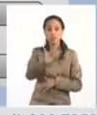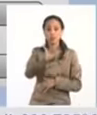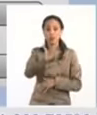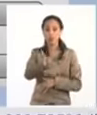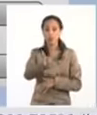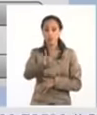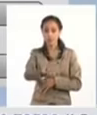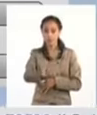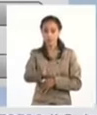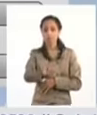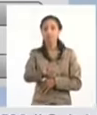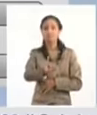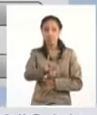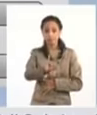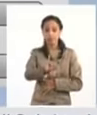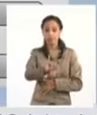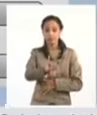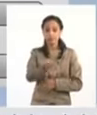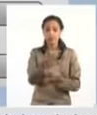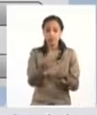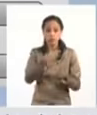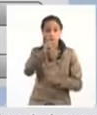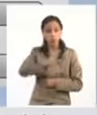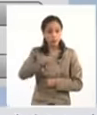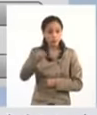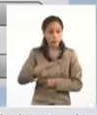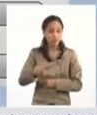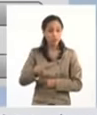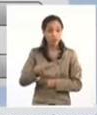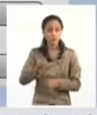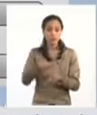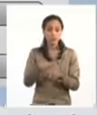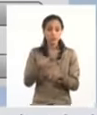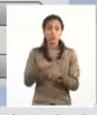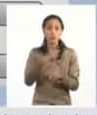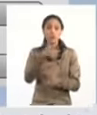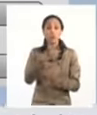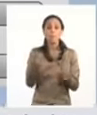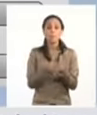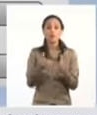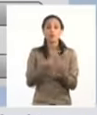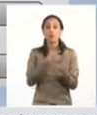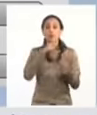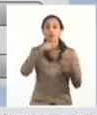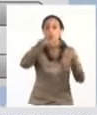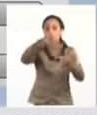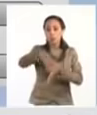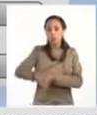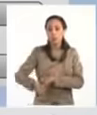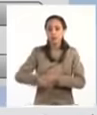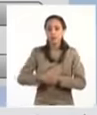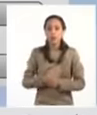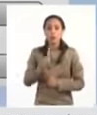74.598.796 y la elevada cifra prácticamente de 2 millones de fallecidos,